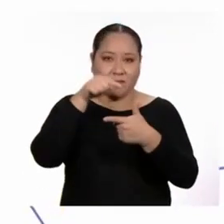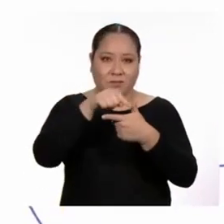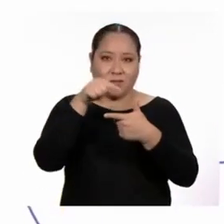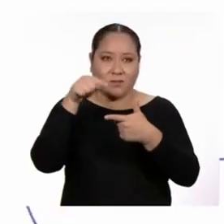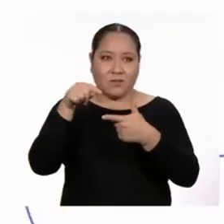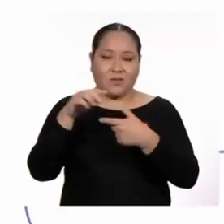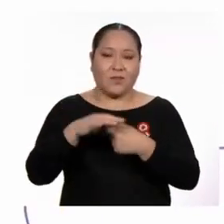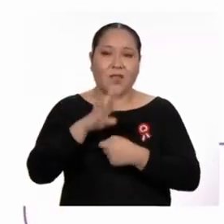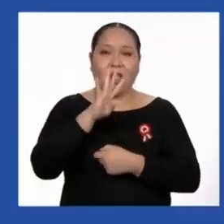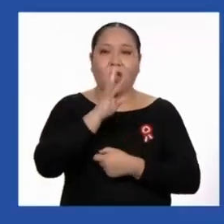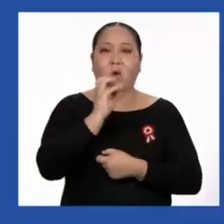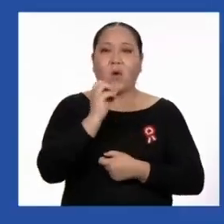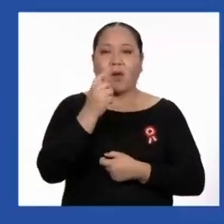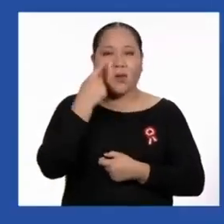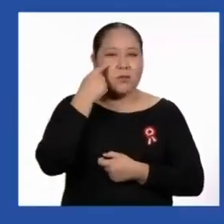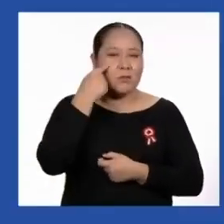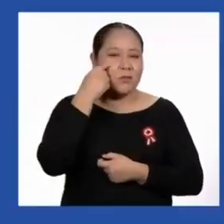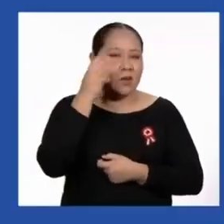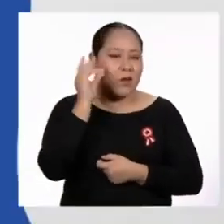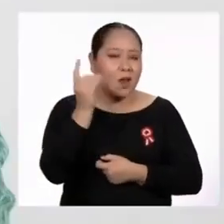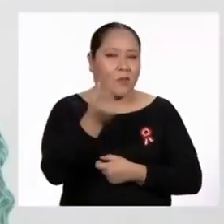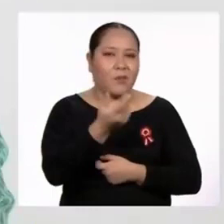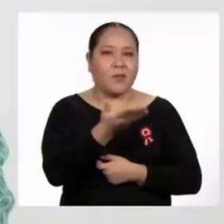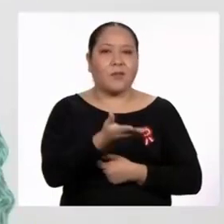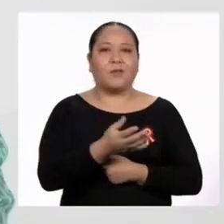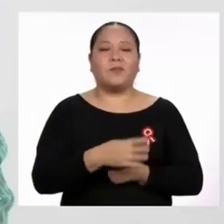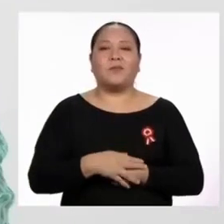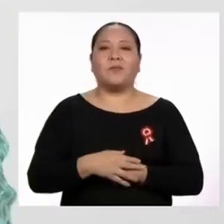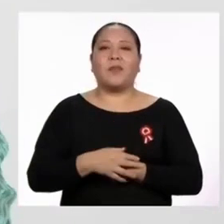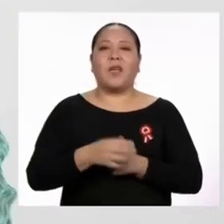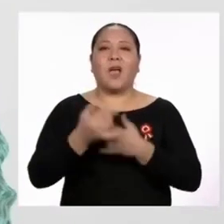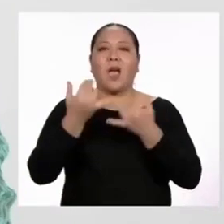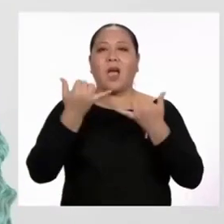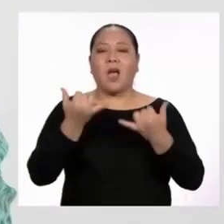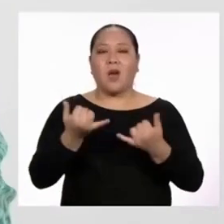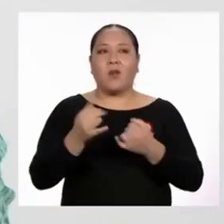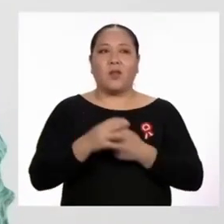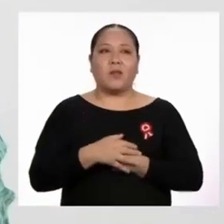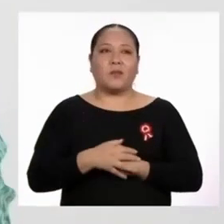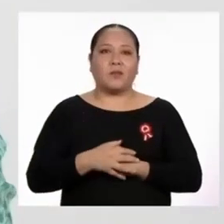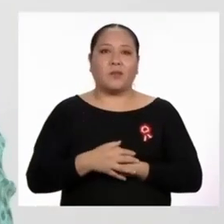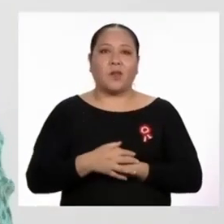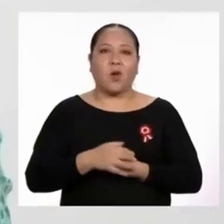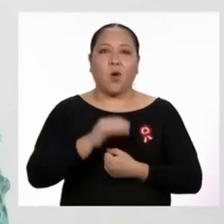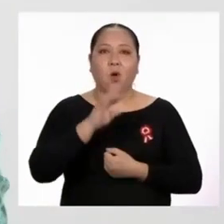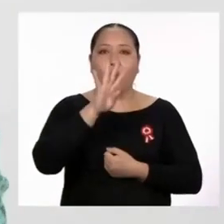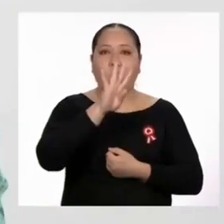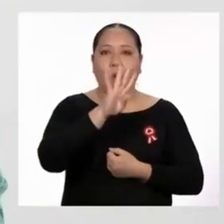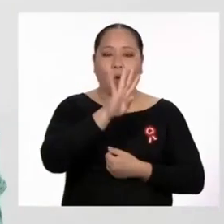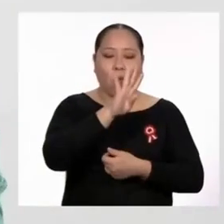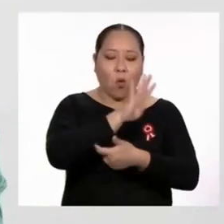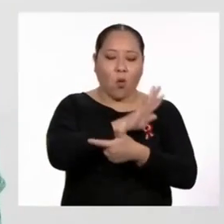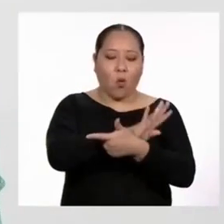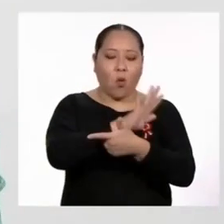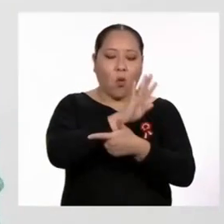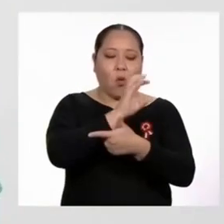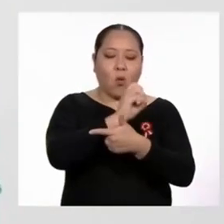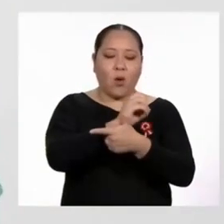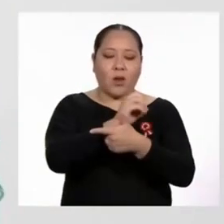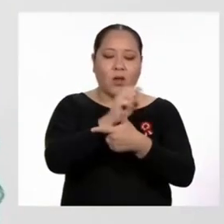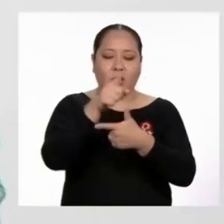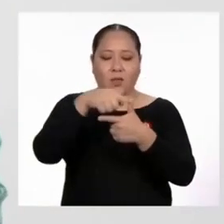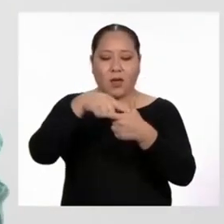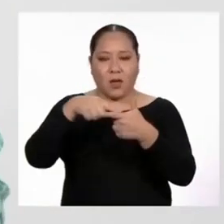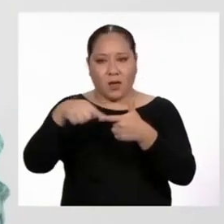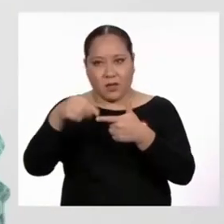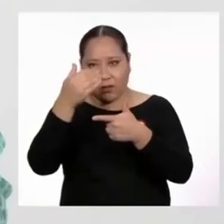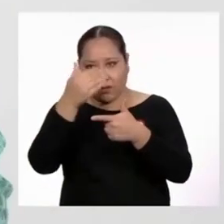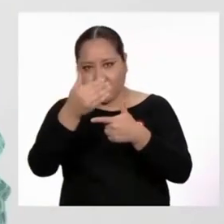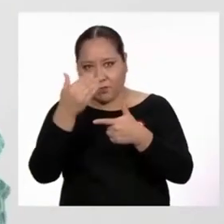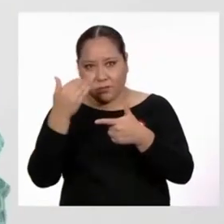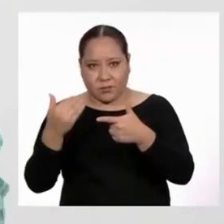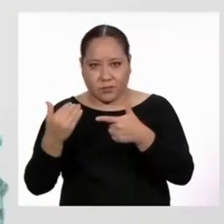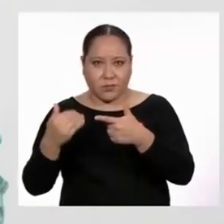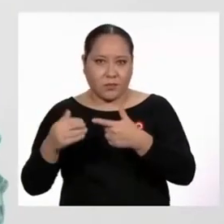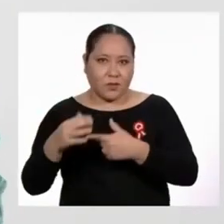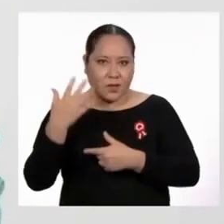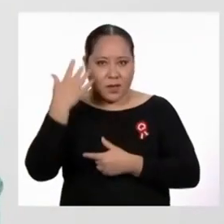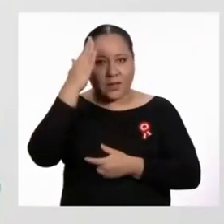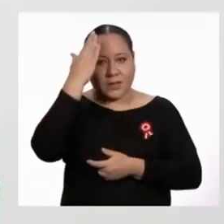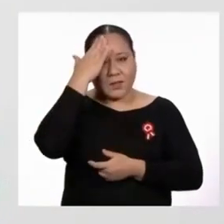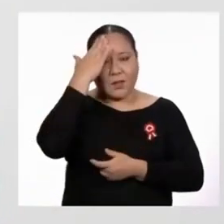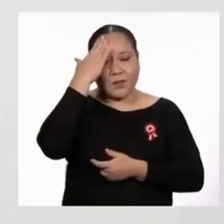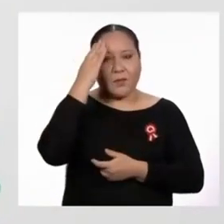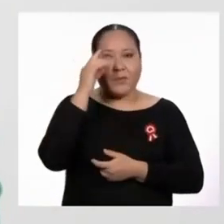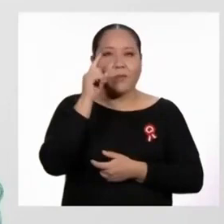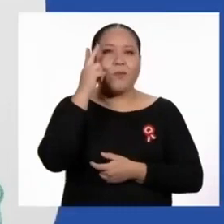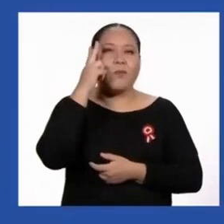40 al ojo nomás. Ahora, si dividimos 40 con los divisores que ya sabemos, nos vamos a dar cuenta